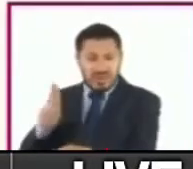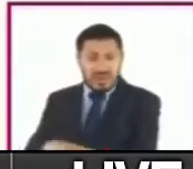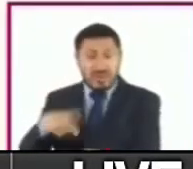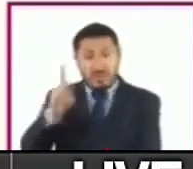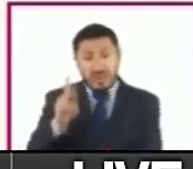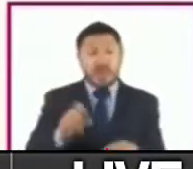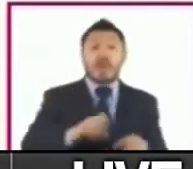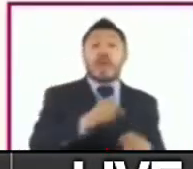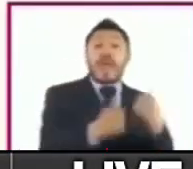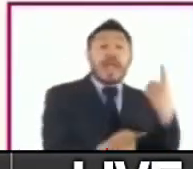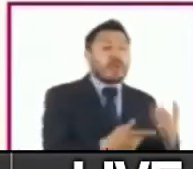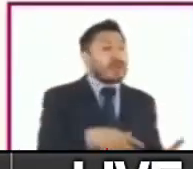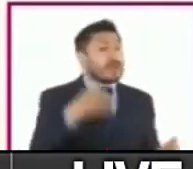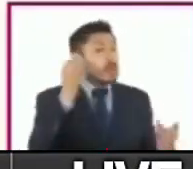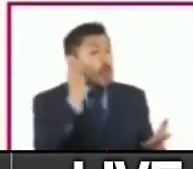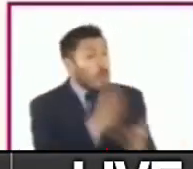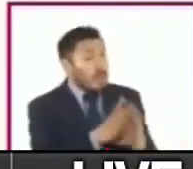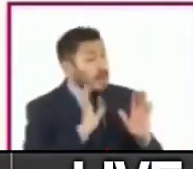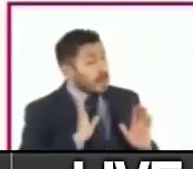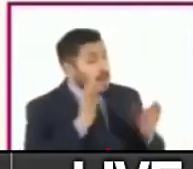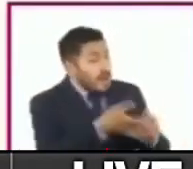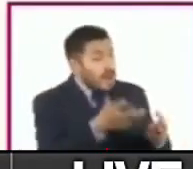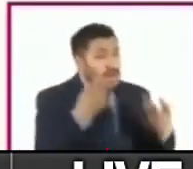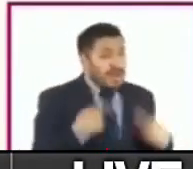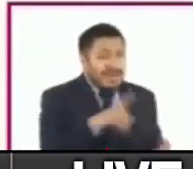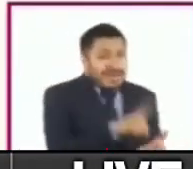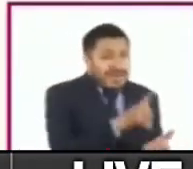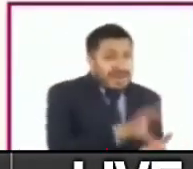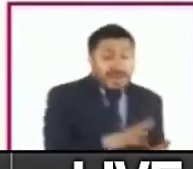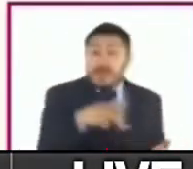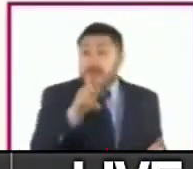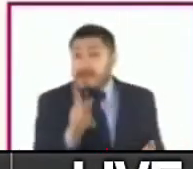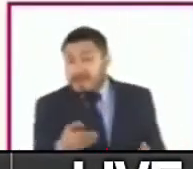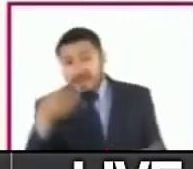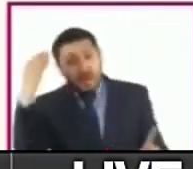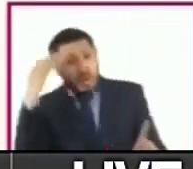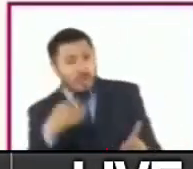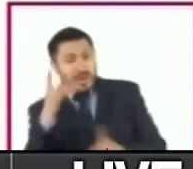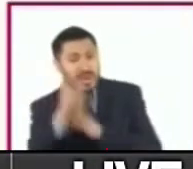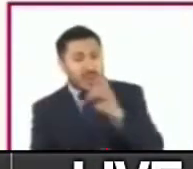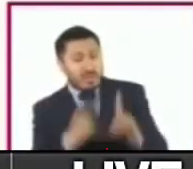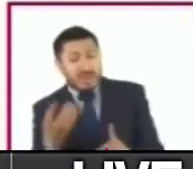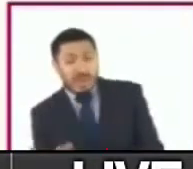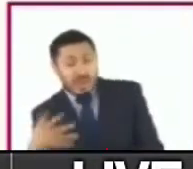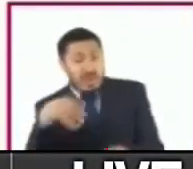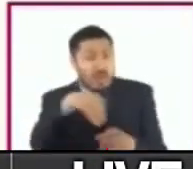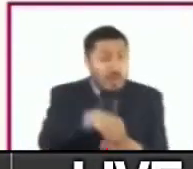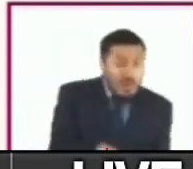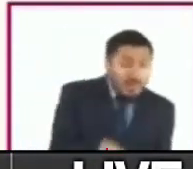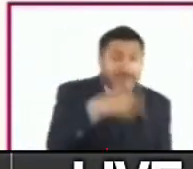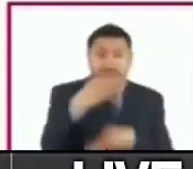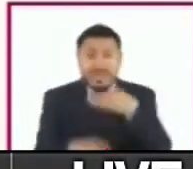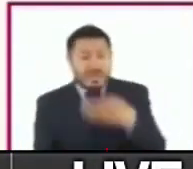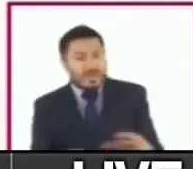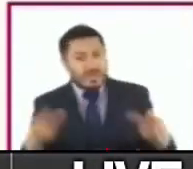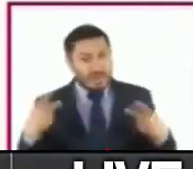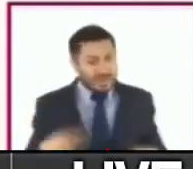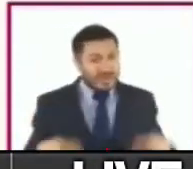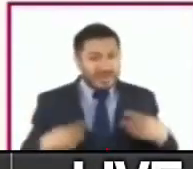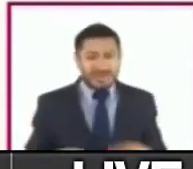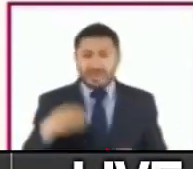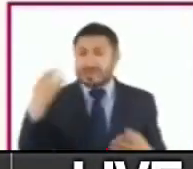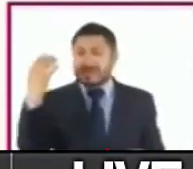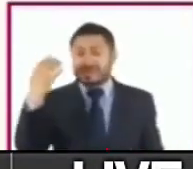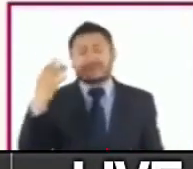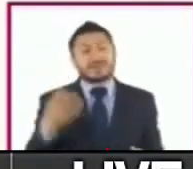que el deporte pueda ser inclusivo y que todas las personas que lo practiquen tengan la posibilidad de tener éxito deportivo